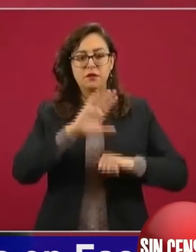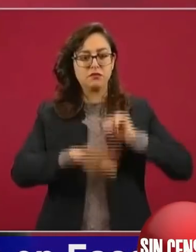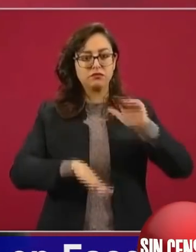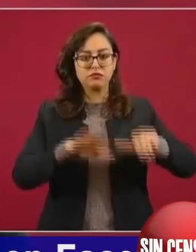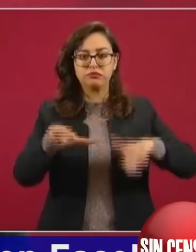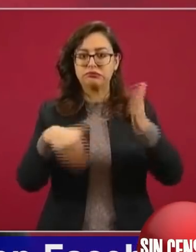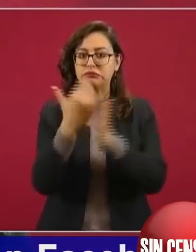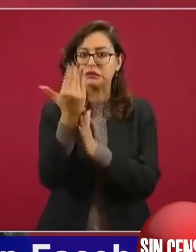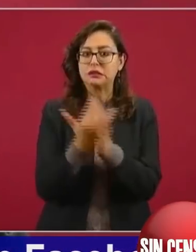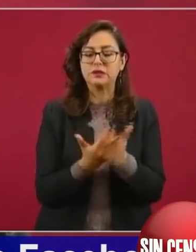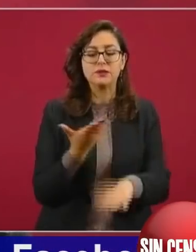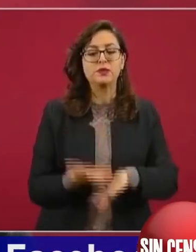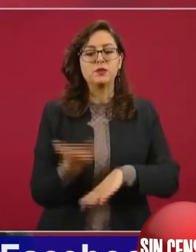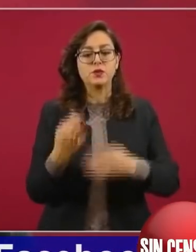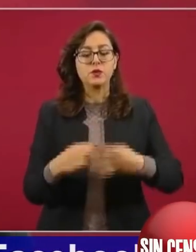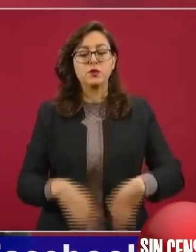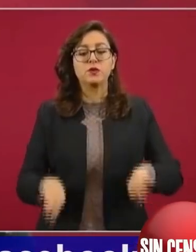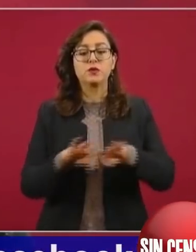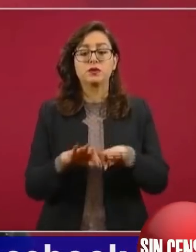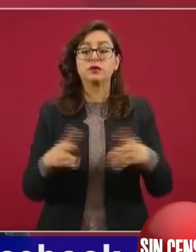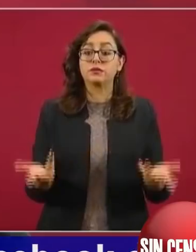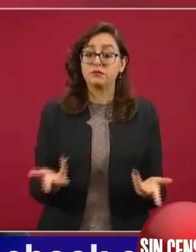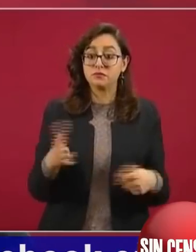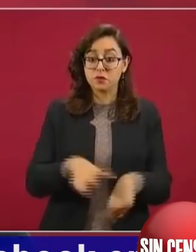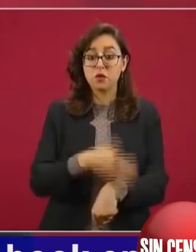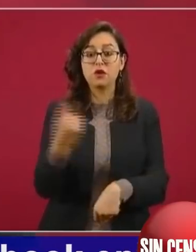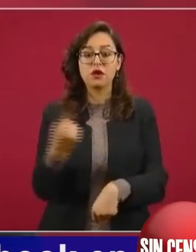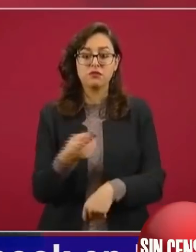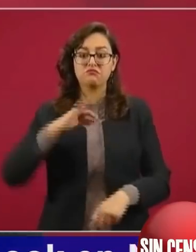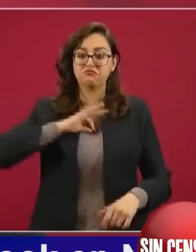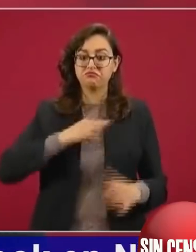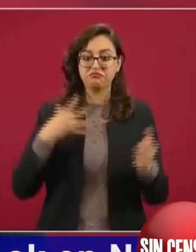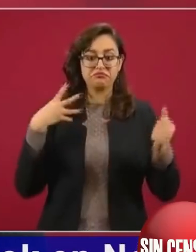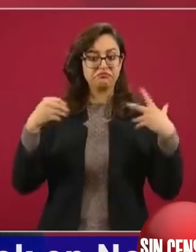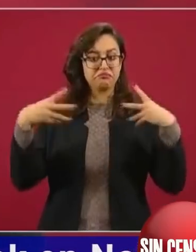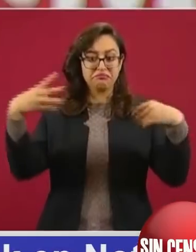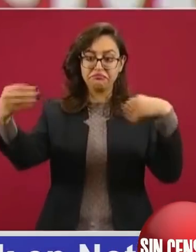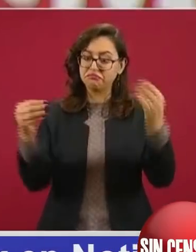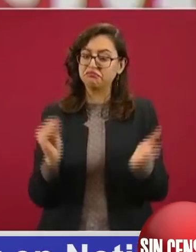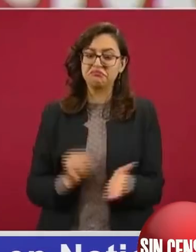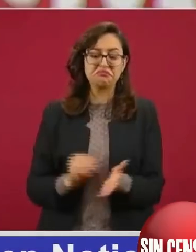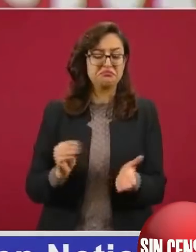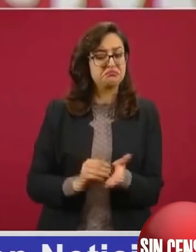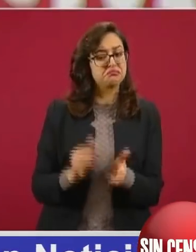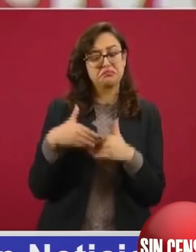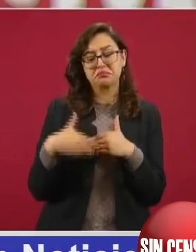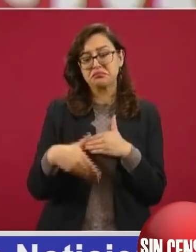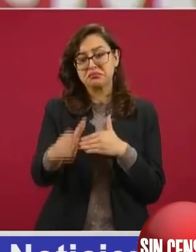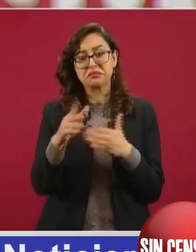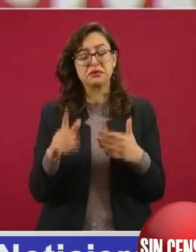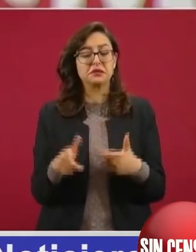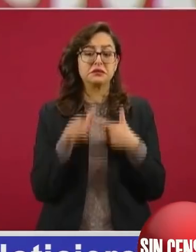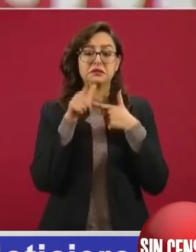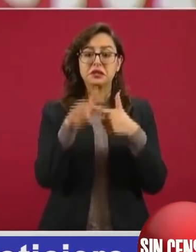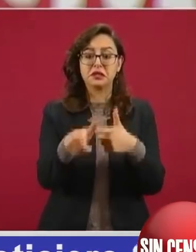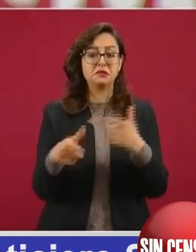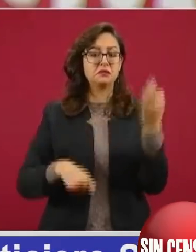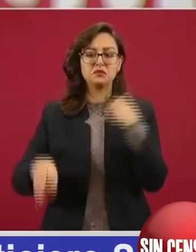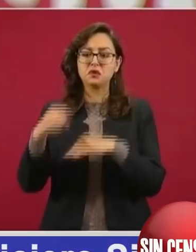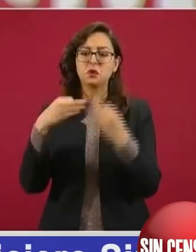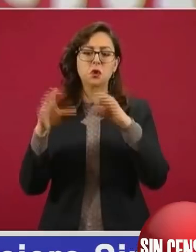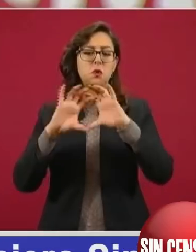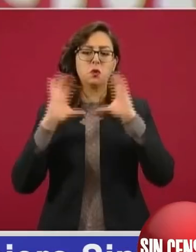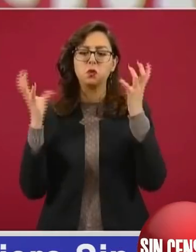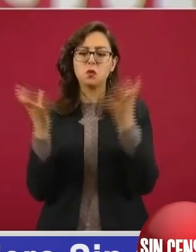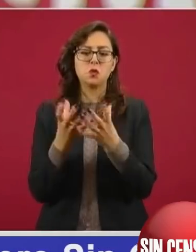de COVID-19 continuará activa, como lo hemos dicho en innumerables ocasiones, en el mundo,